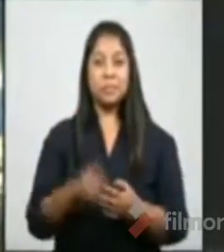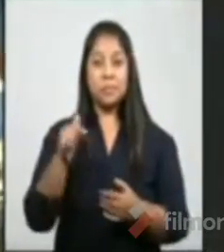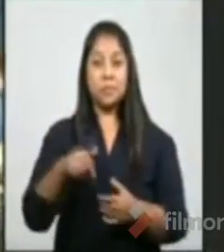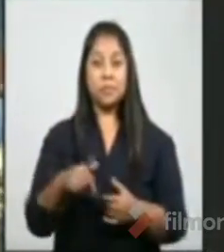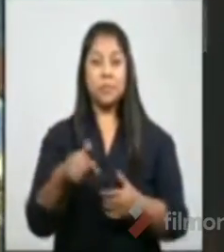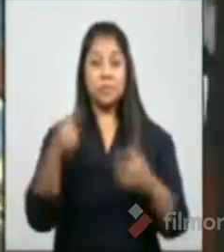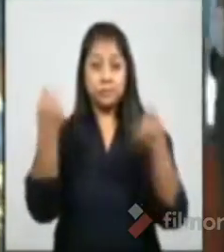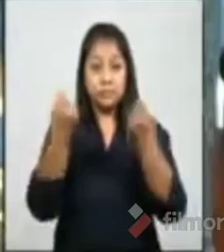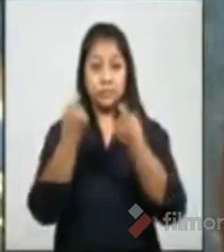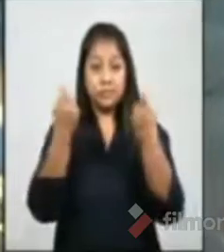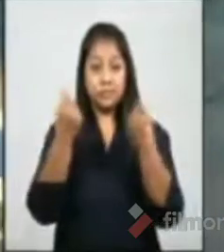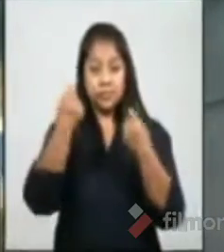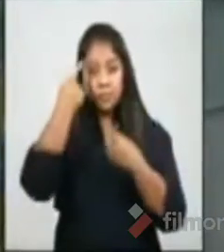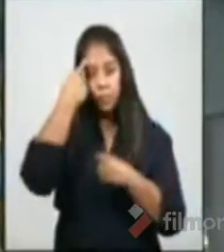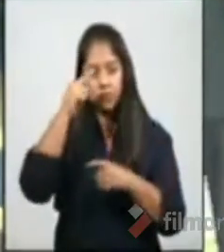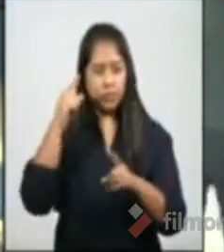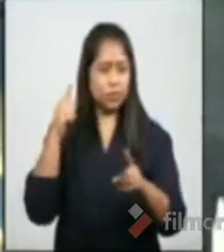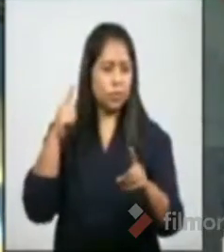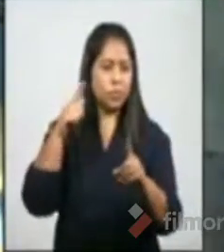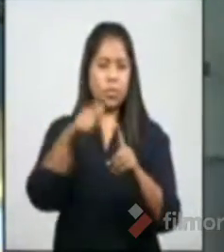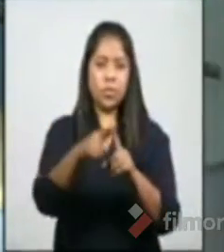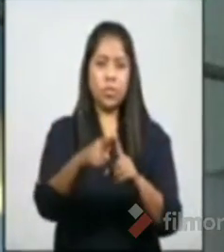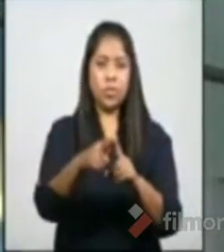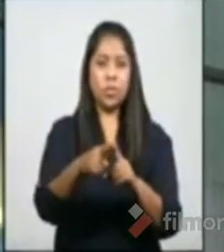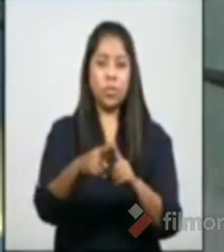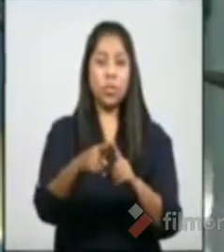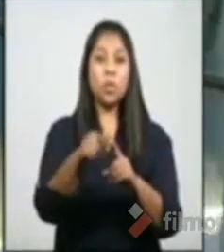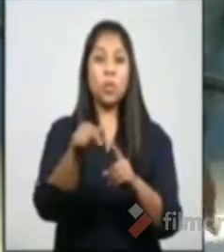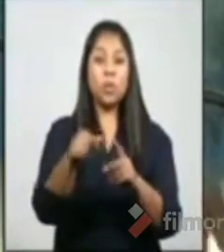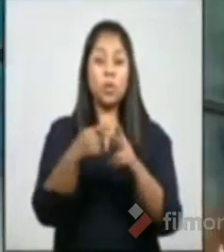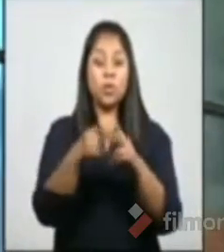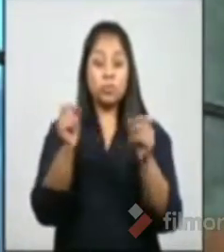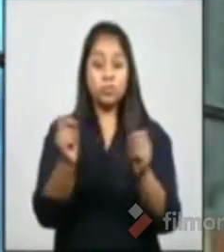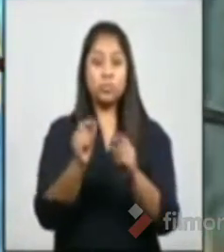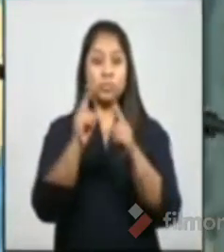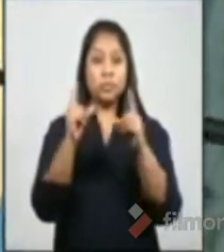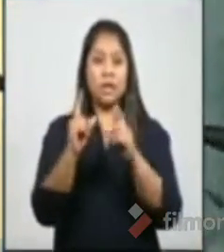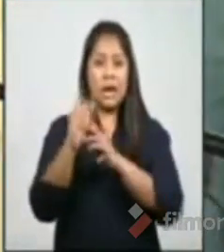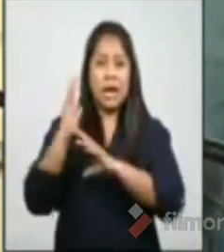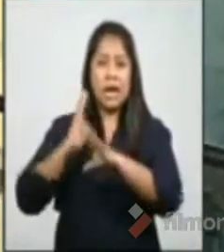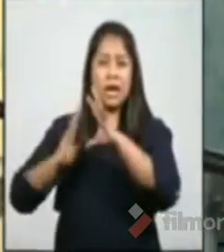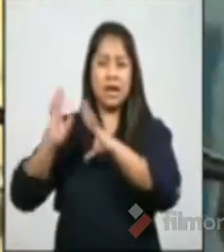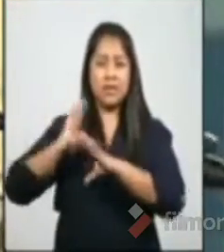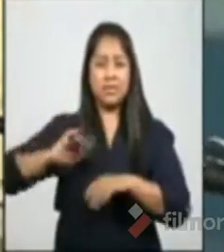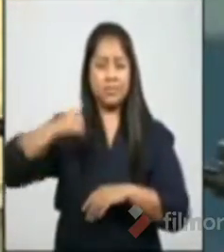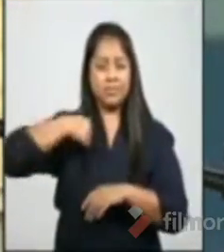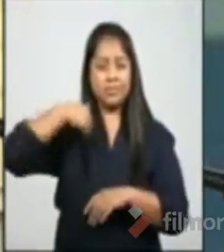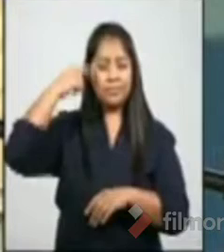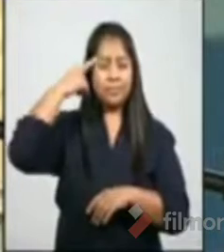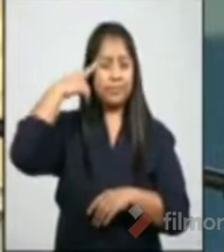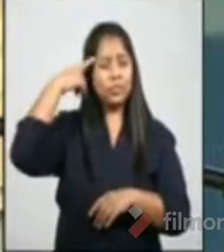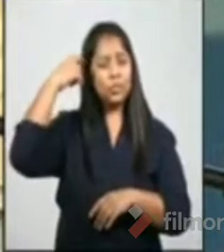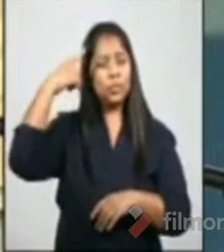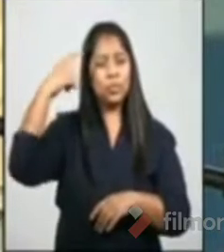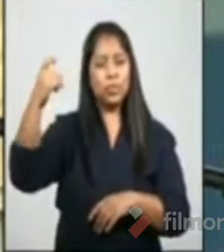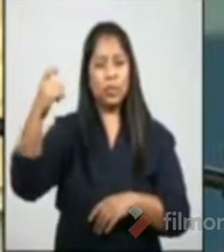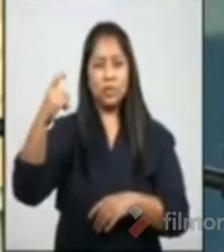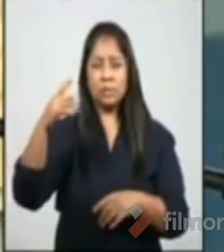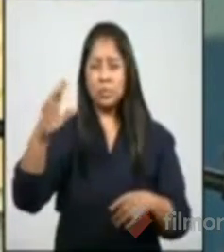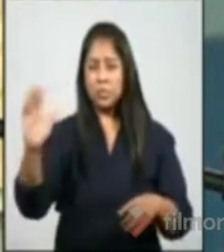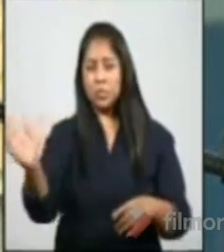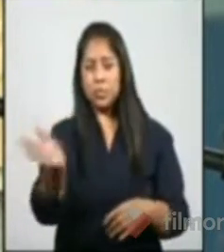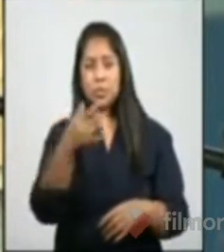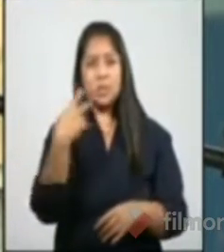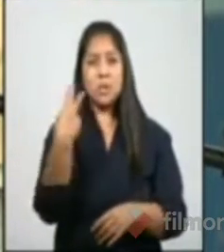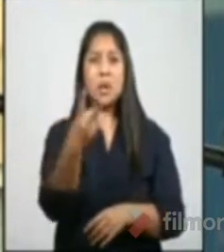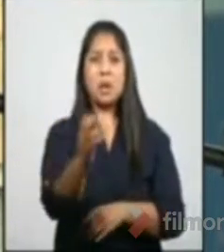celebrando un logro, un despertar de aquel sueño que obtuvo por más de 20